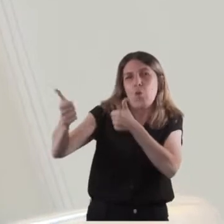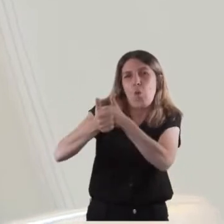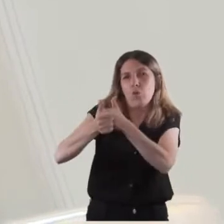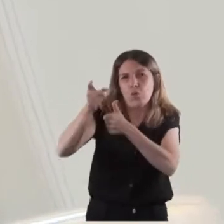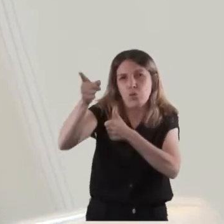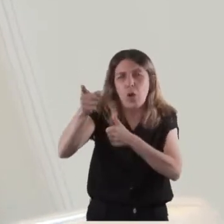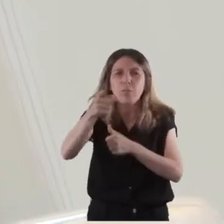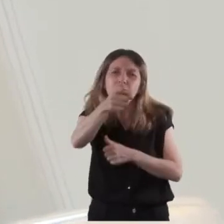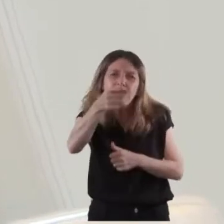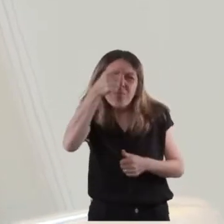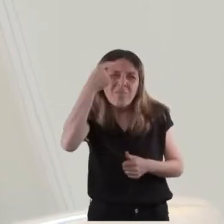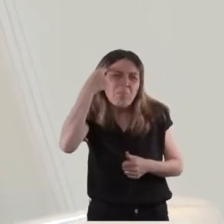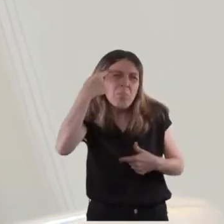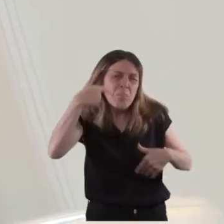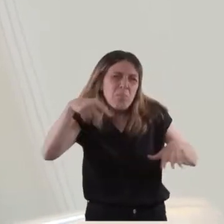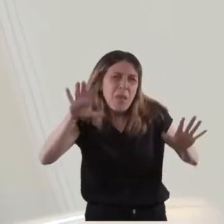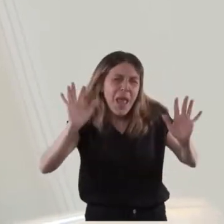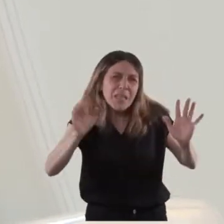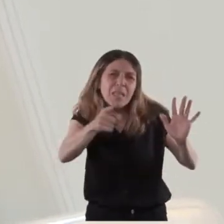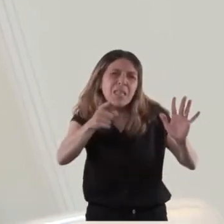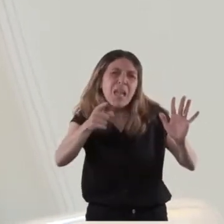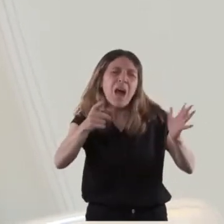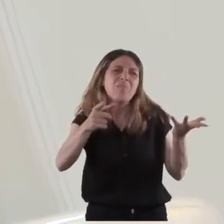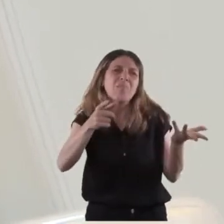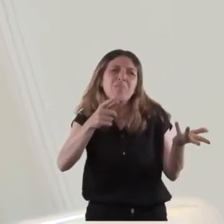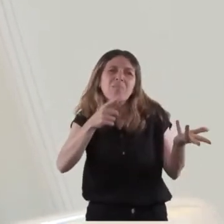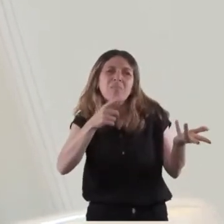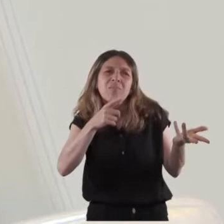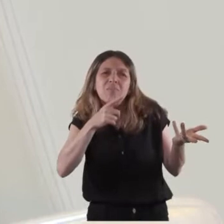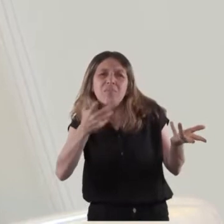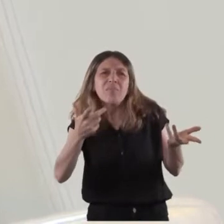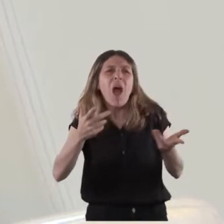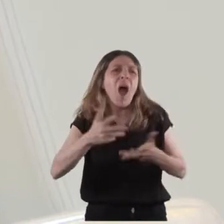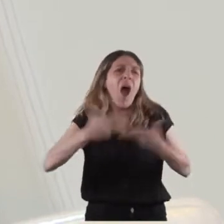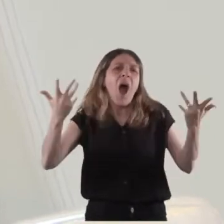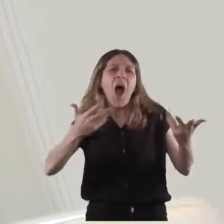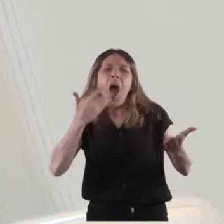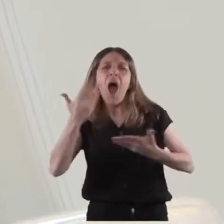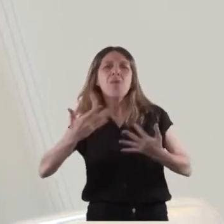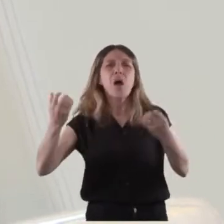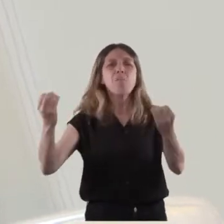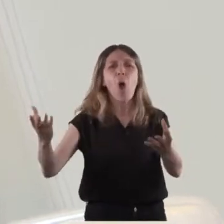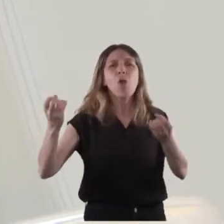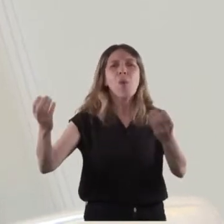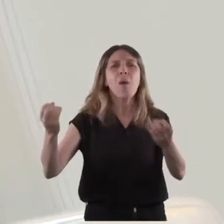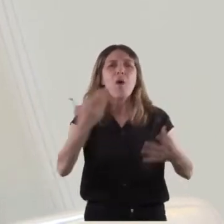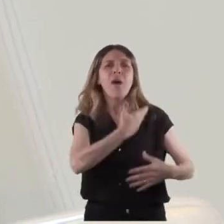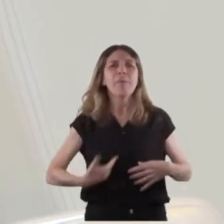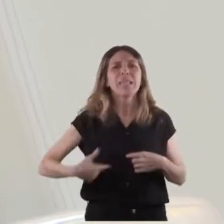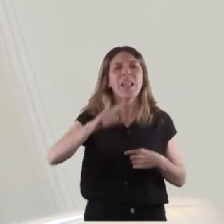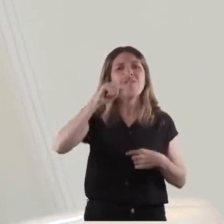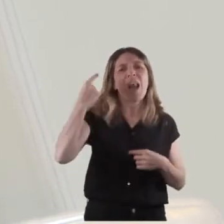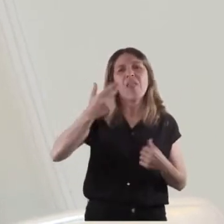parece que fueron desmedidos los elogios del presidente fernández